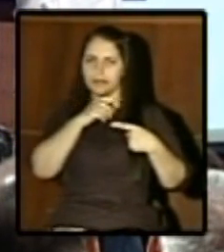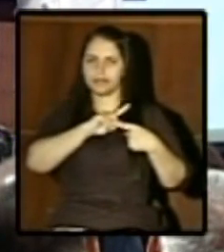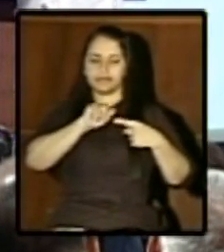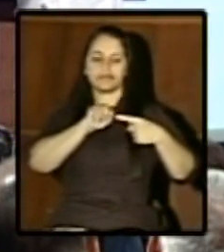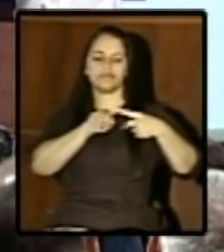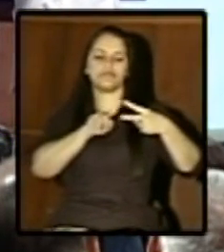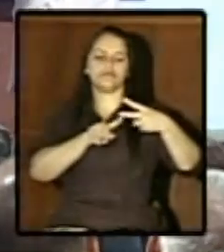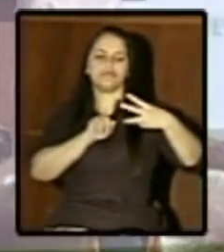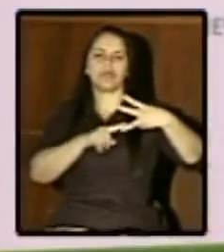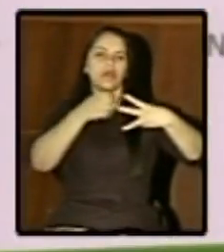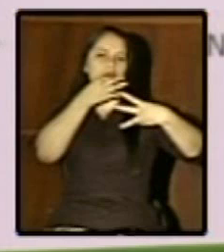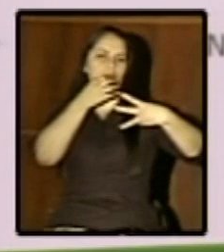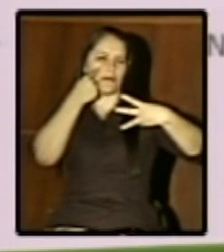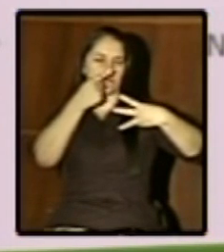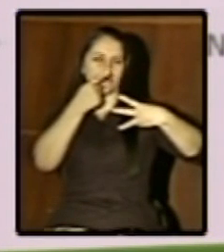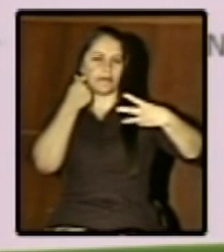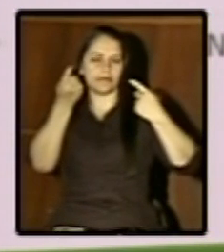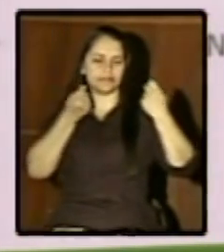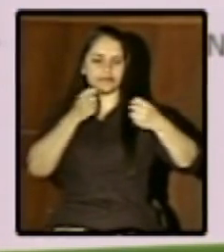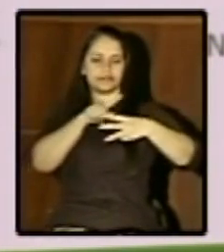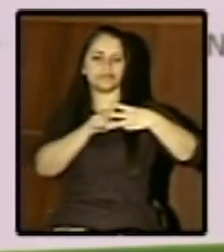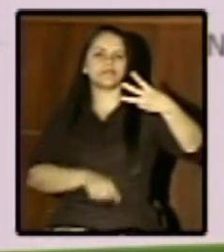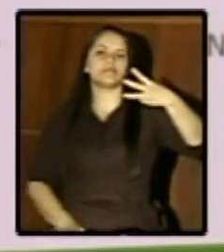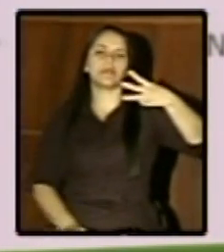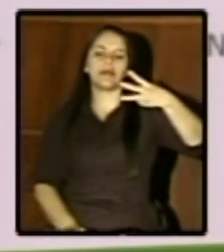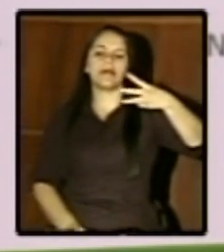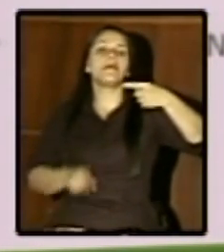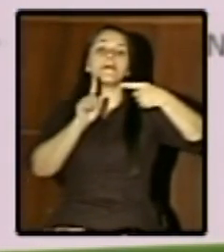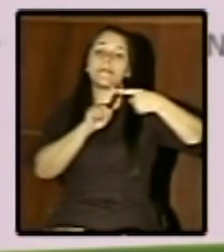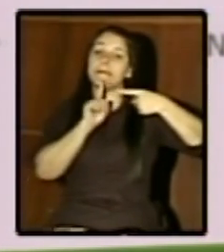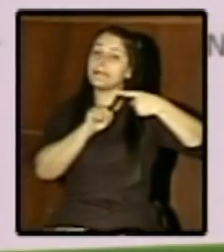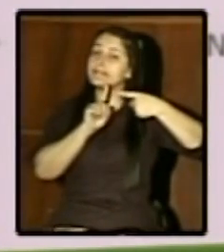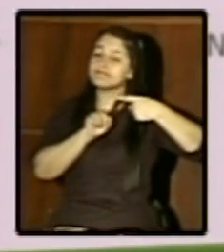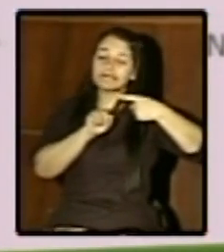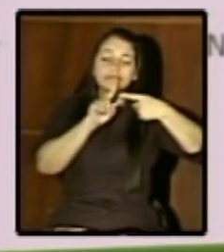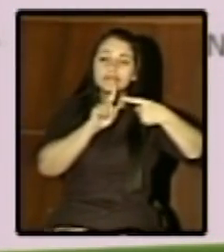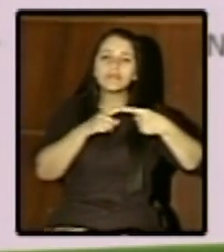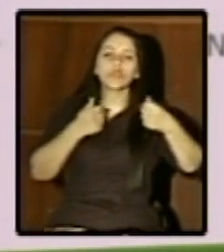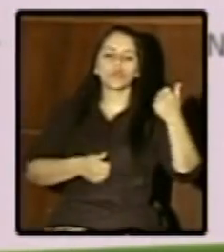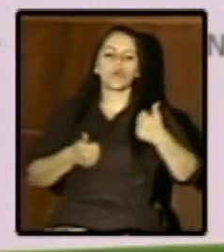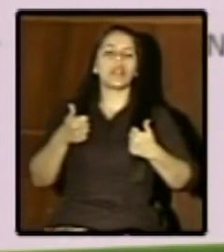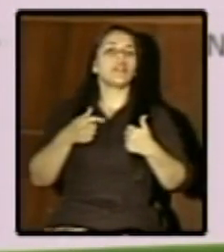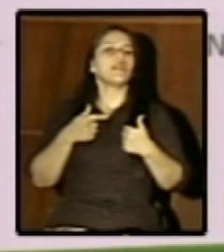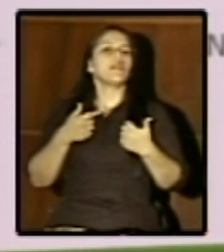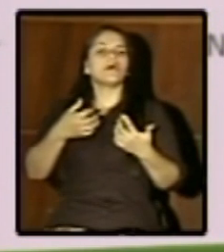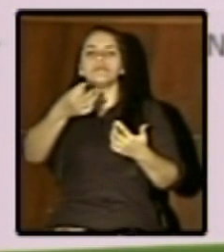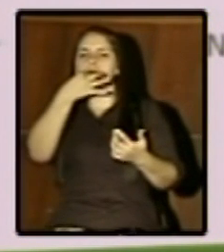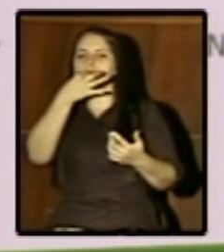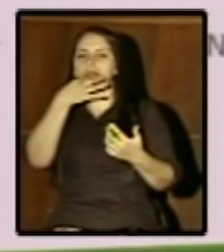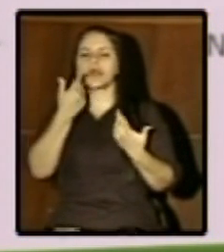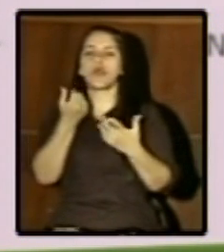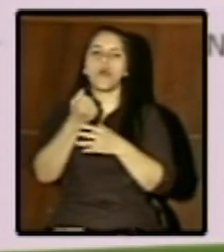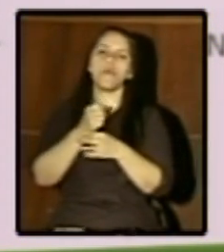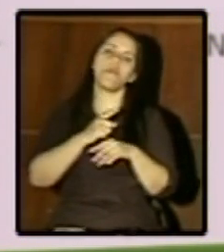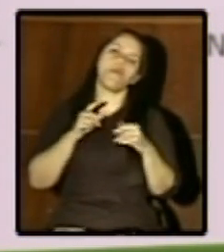prevención primaria, secundaria y terciaria. Miremos en qué consiste más o menos cada una. Dentro de la prevención primaria,